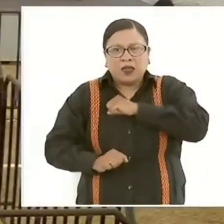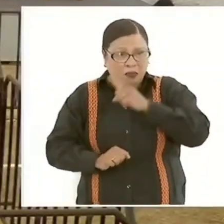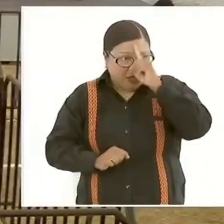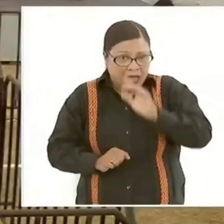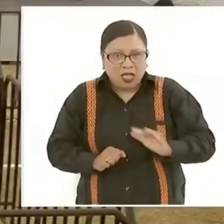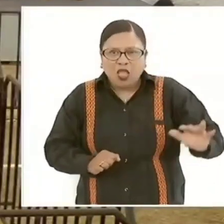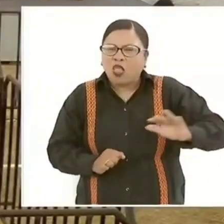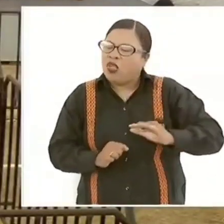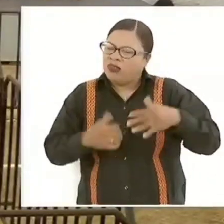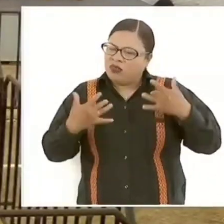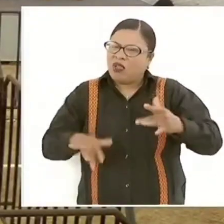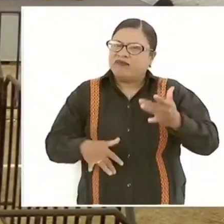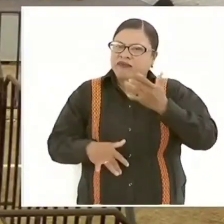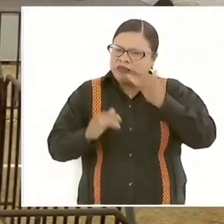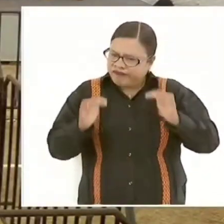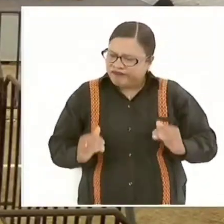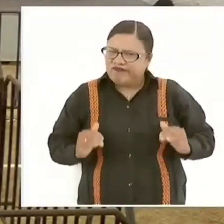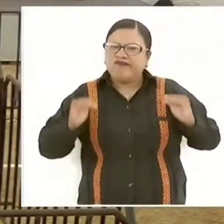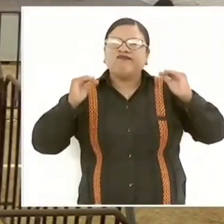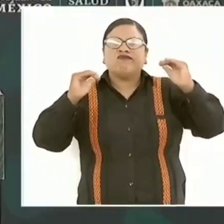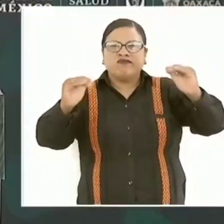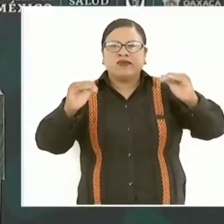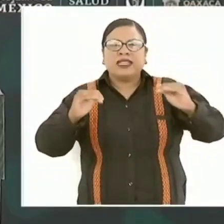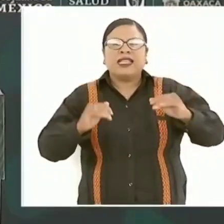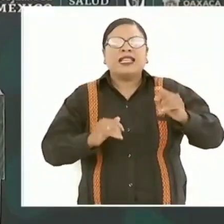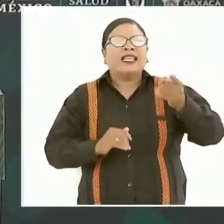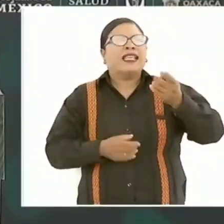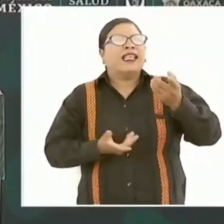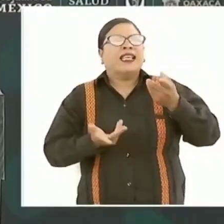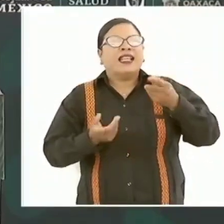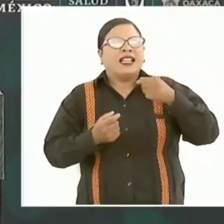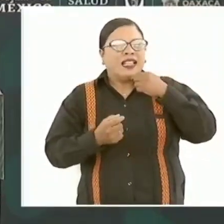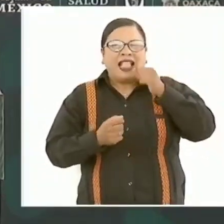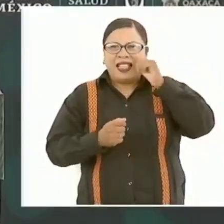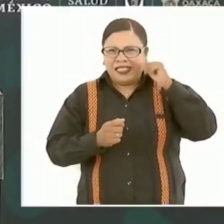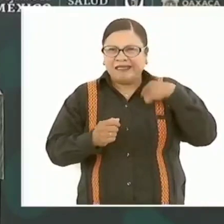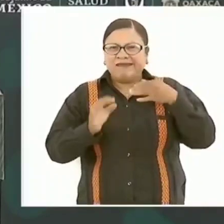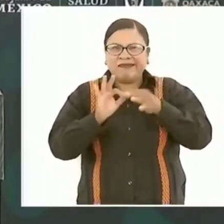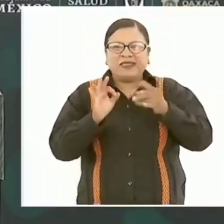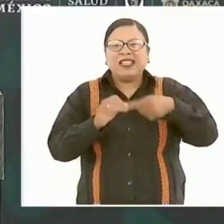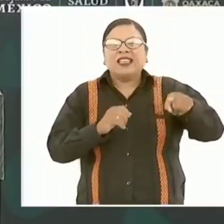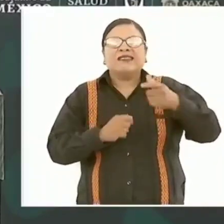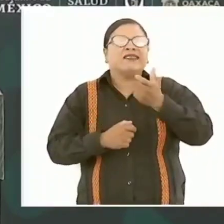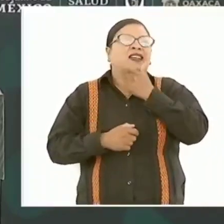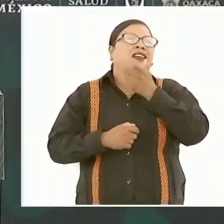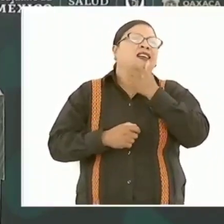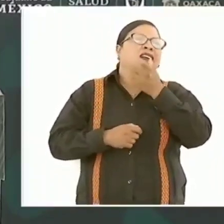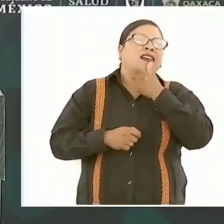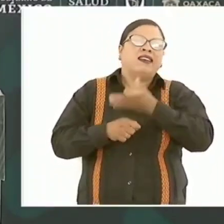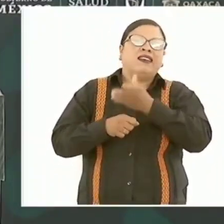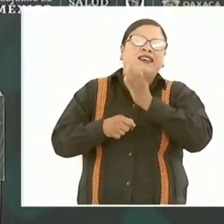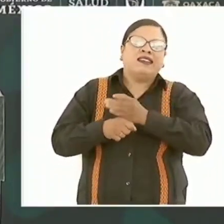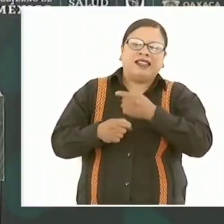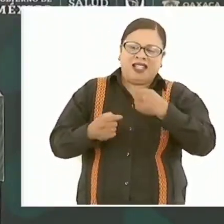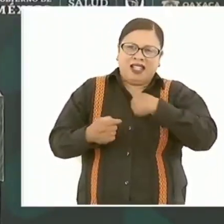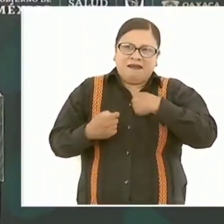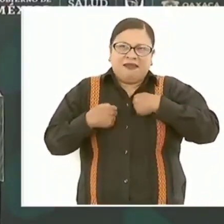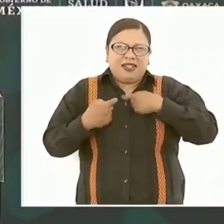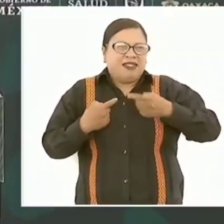Ayer comentaba yo que se ríen de mí los adversarios,